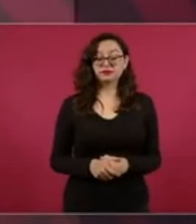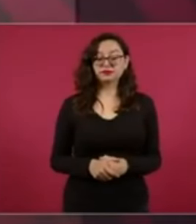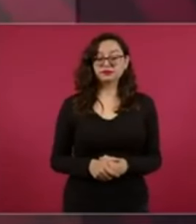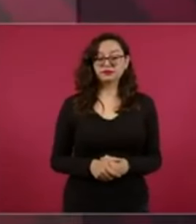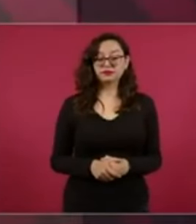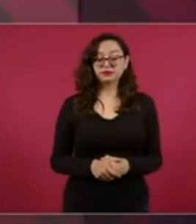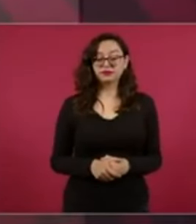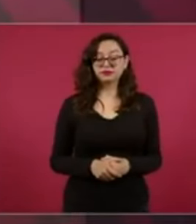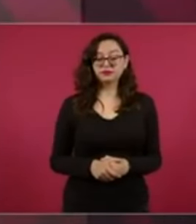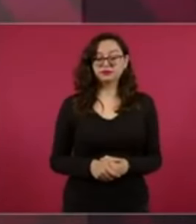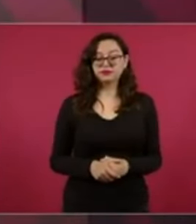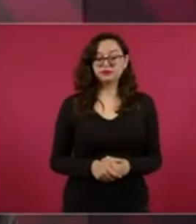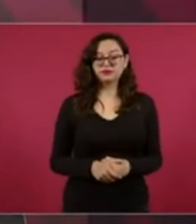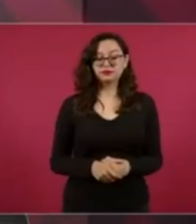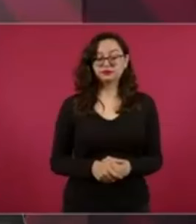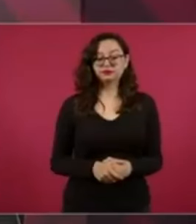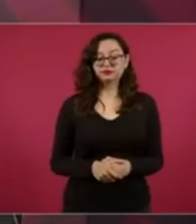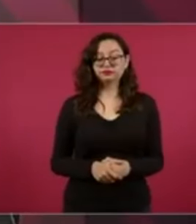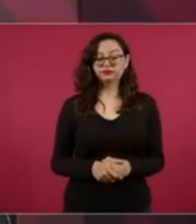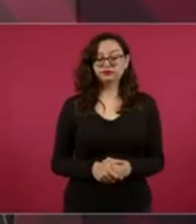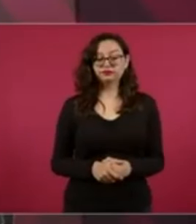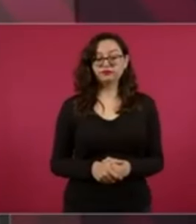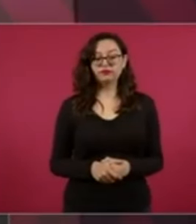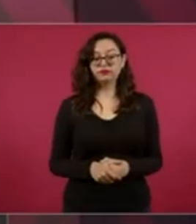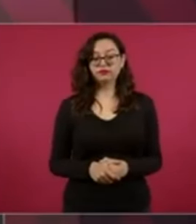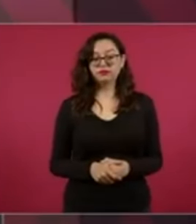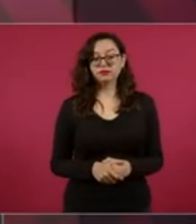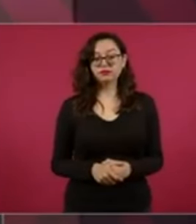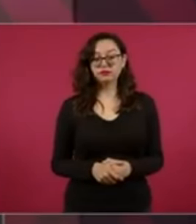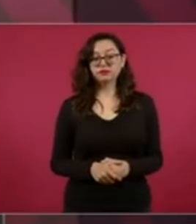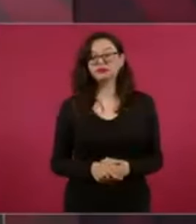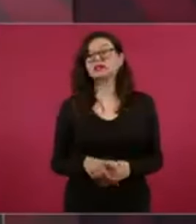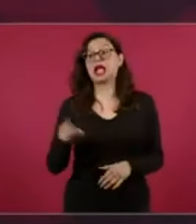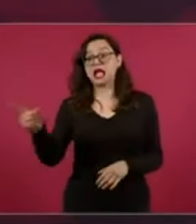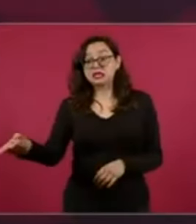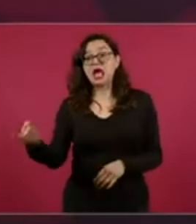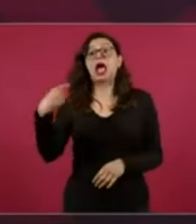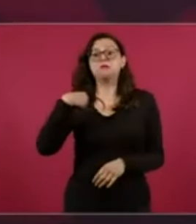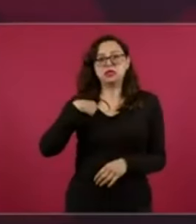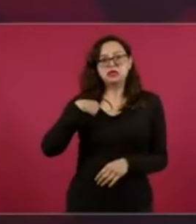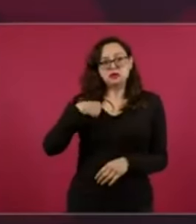Entonces ella es la que me puede dar